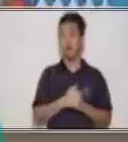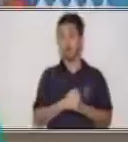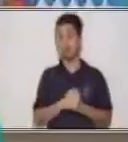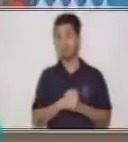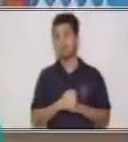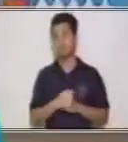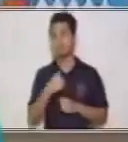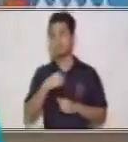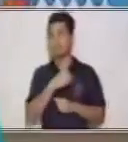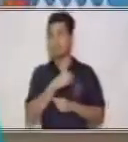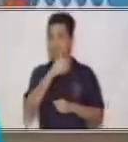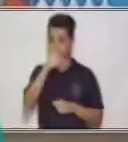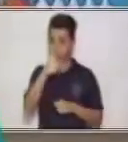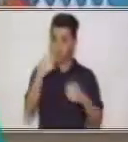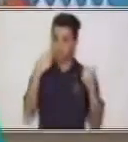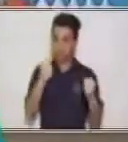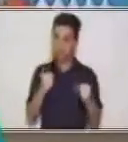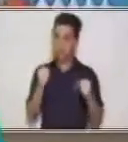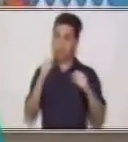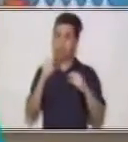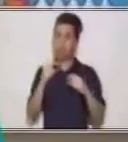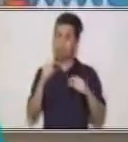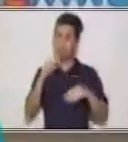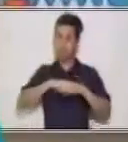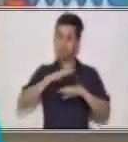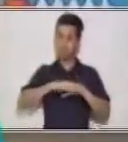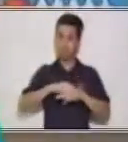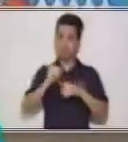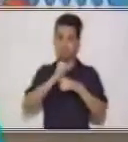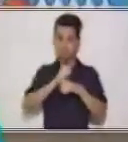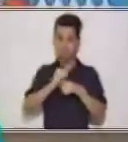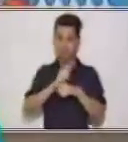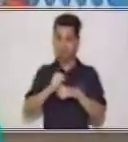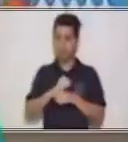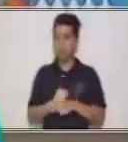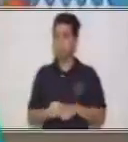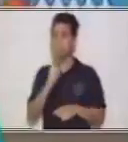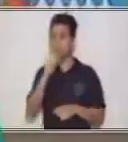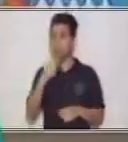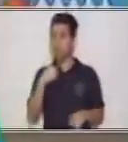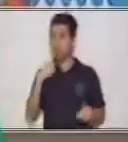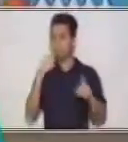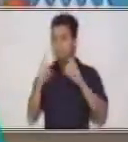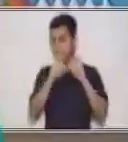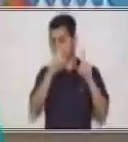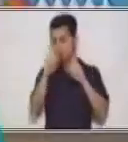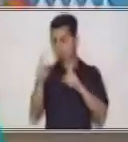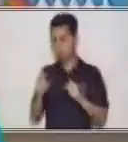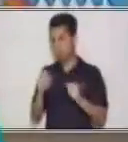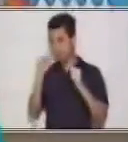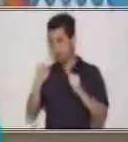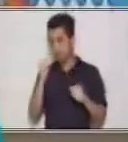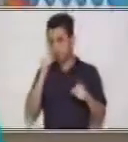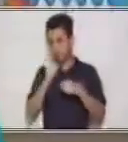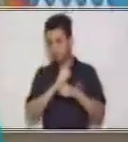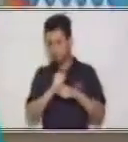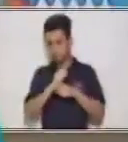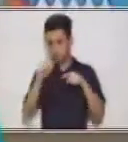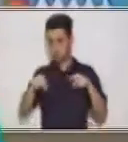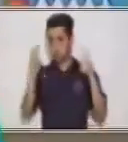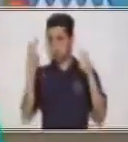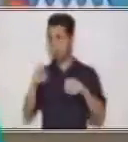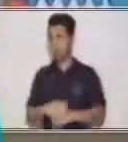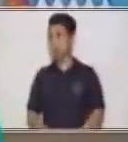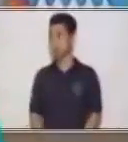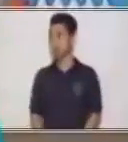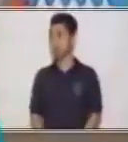quiero retarte a varios ejercicios. Primero quiero hacerte unas preguntas para poder repasar el tema.